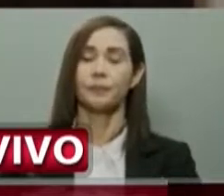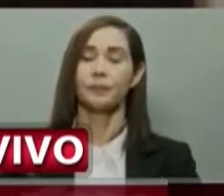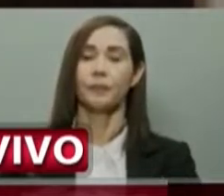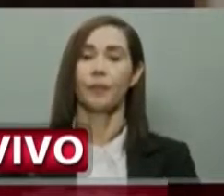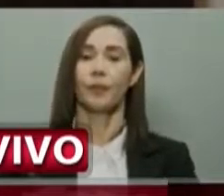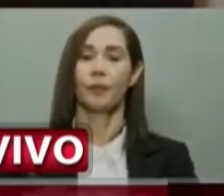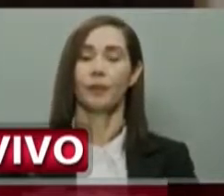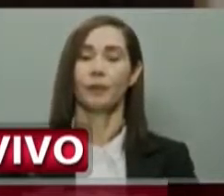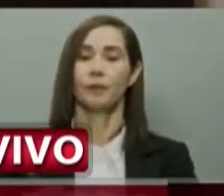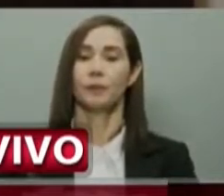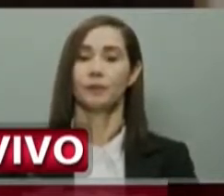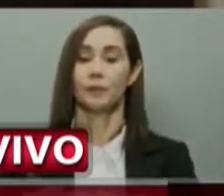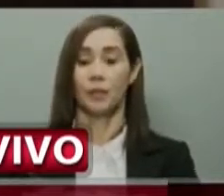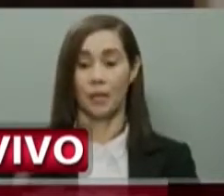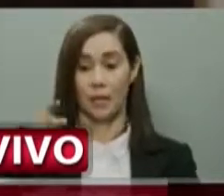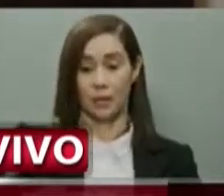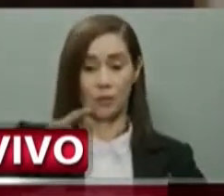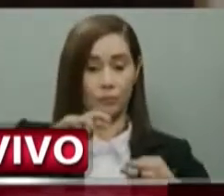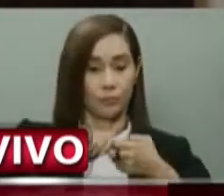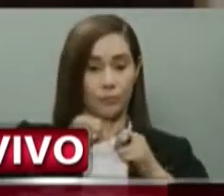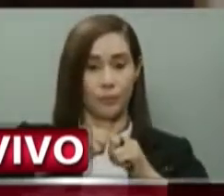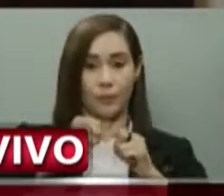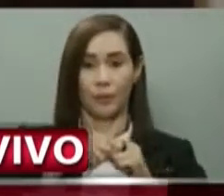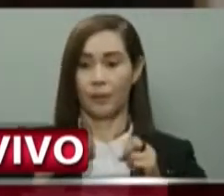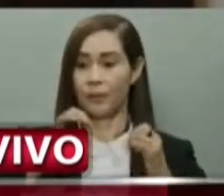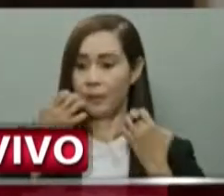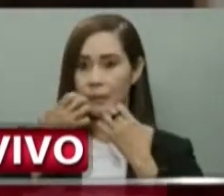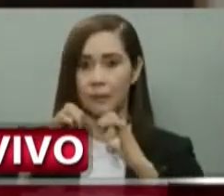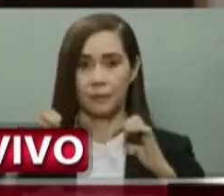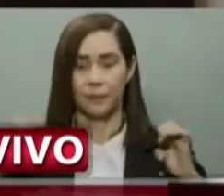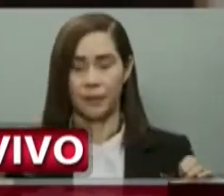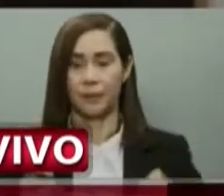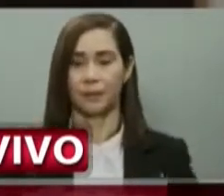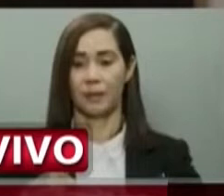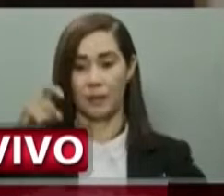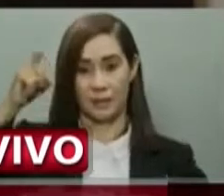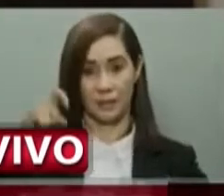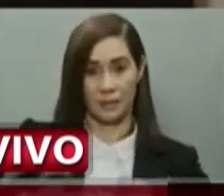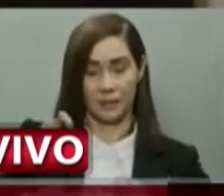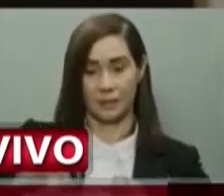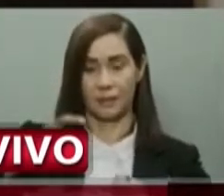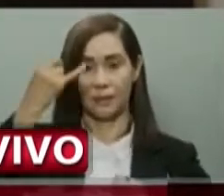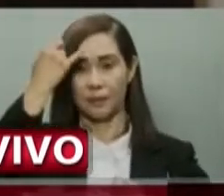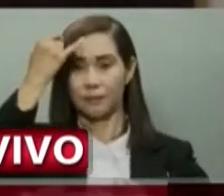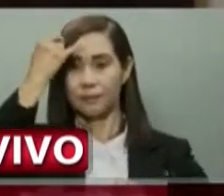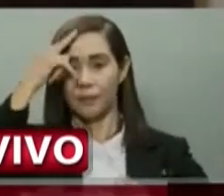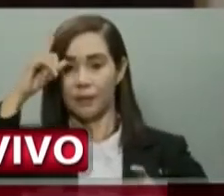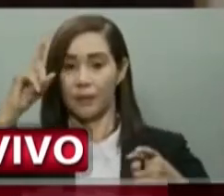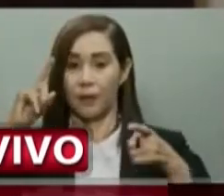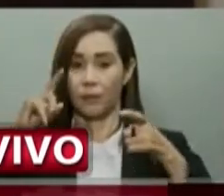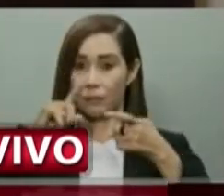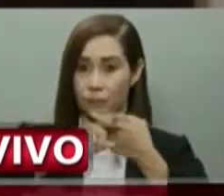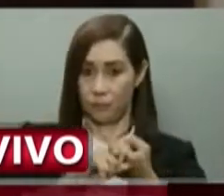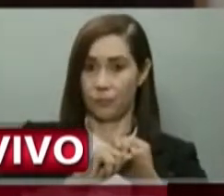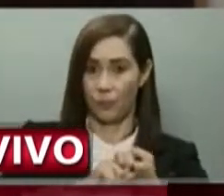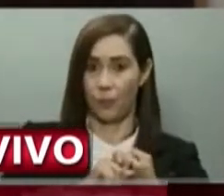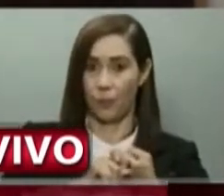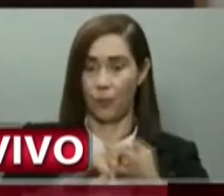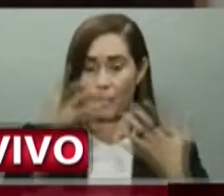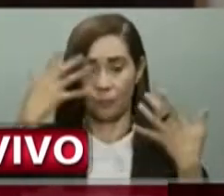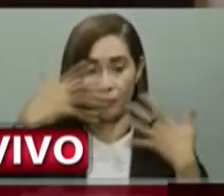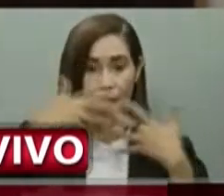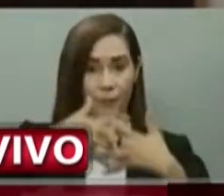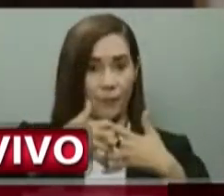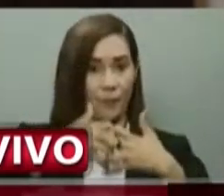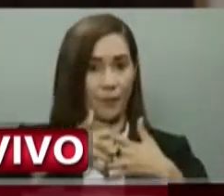Estos son problemas urgentes que requieren de actuaciones coordinadas, efectivas, pero sobre